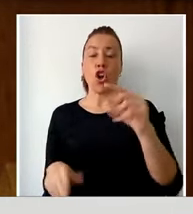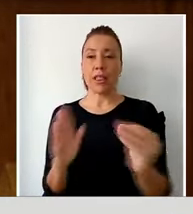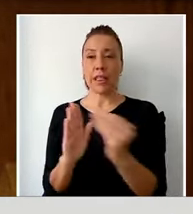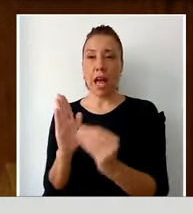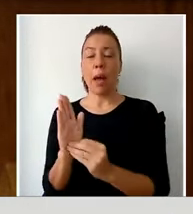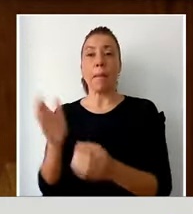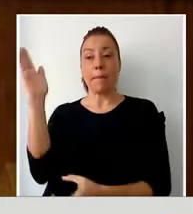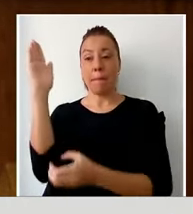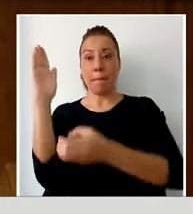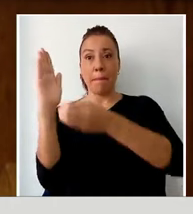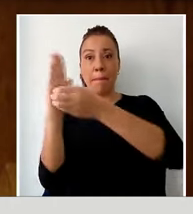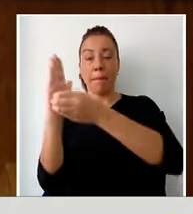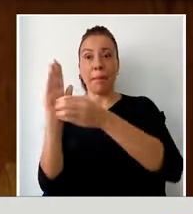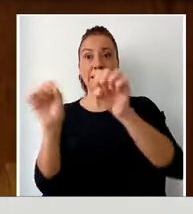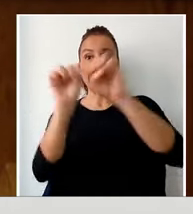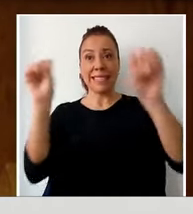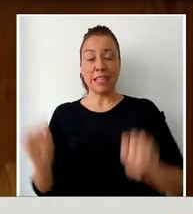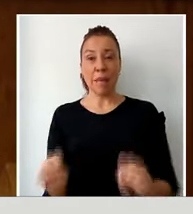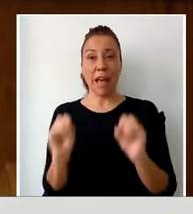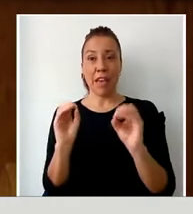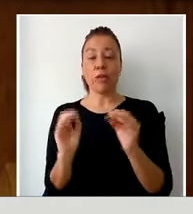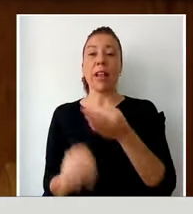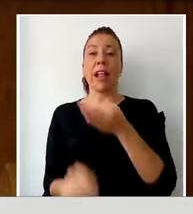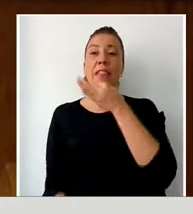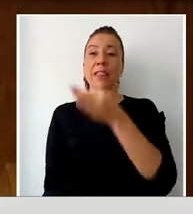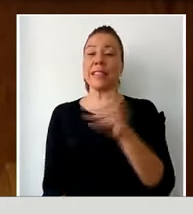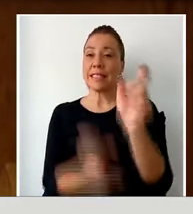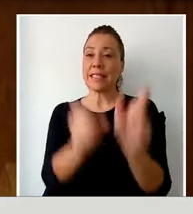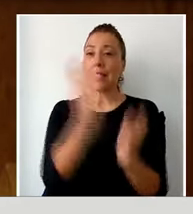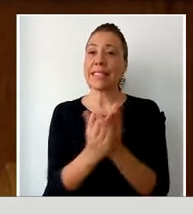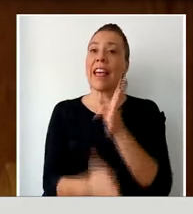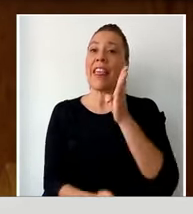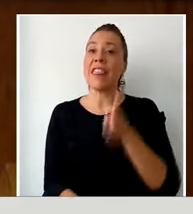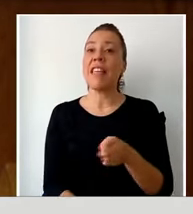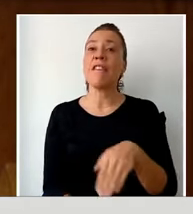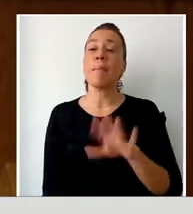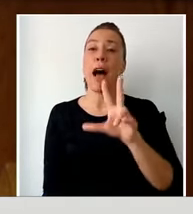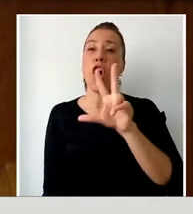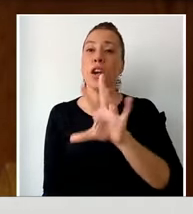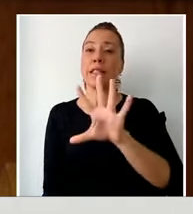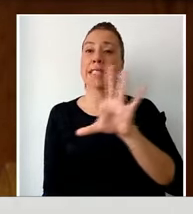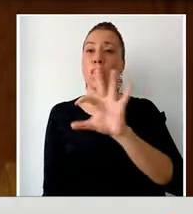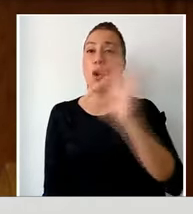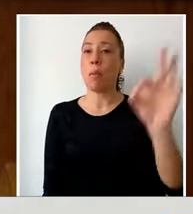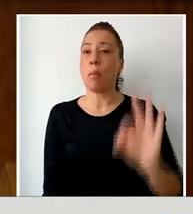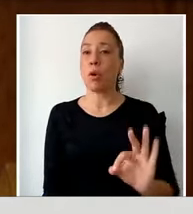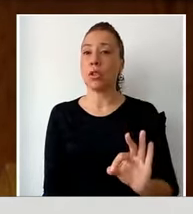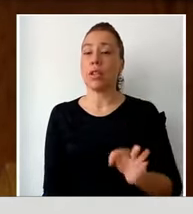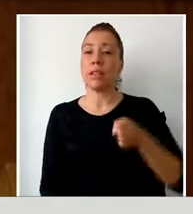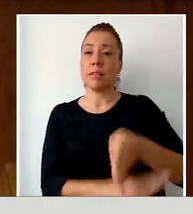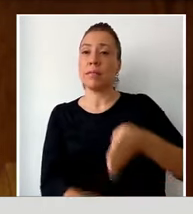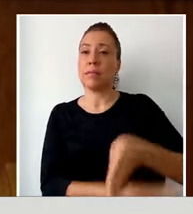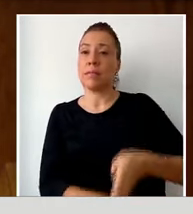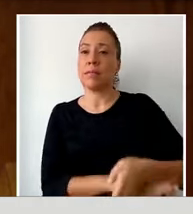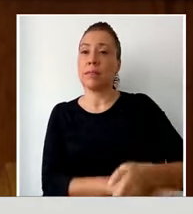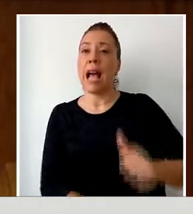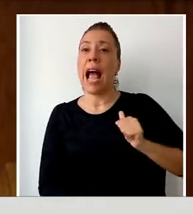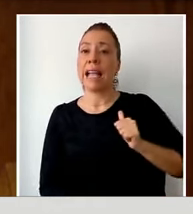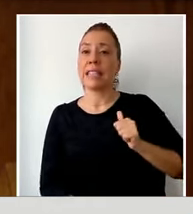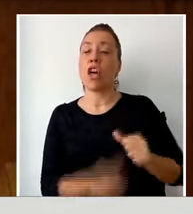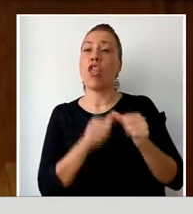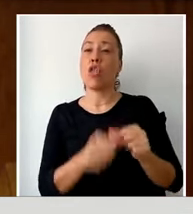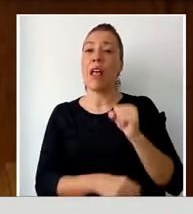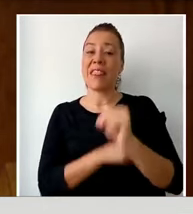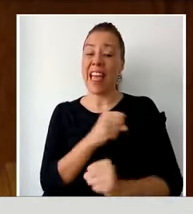educacional se señala que los estudiantes deben tener más del 85% de asistencia durante el año escolar en curso